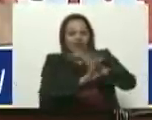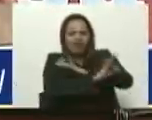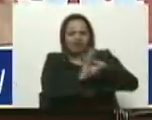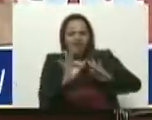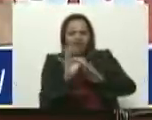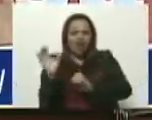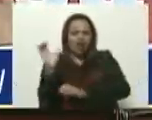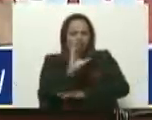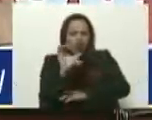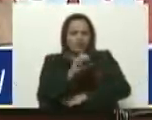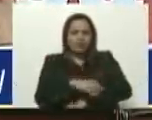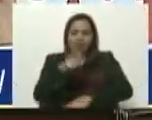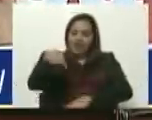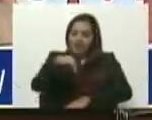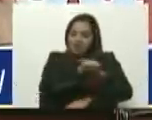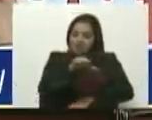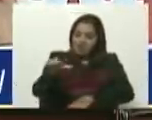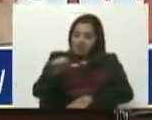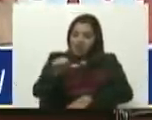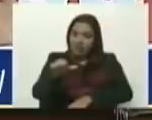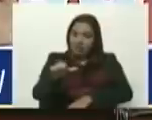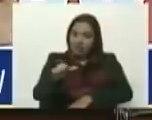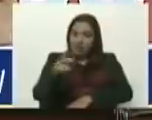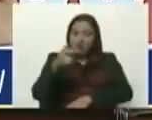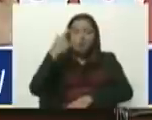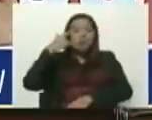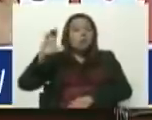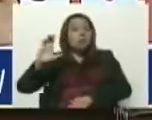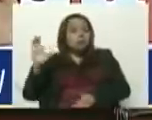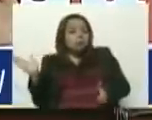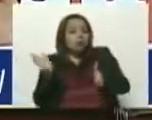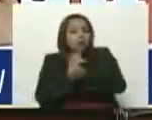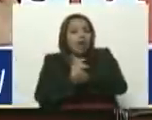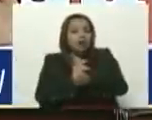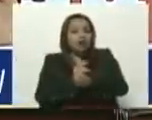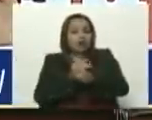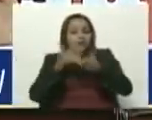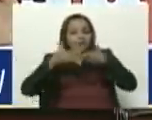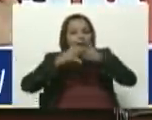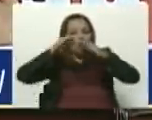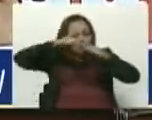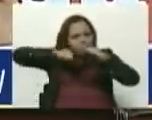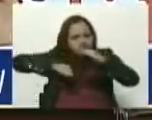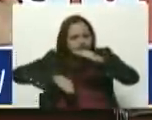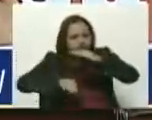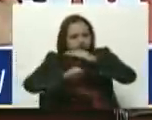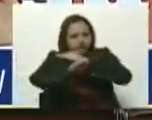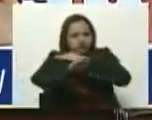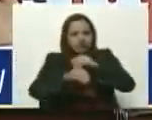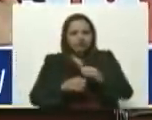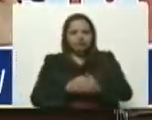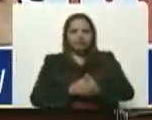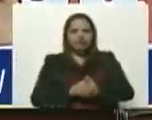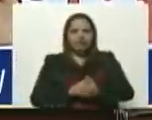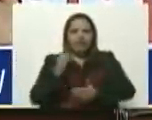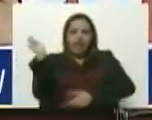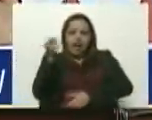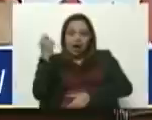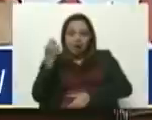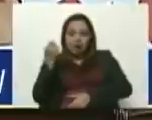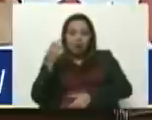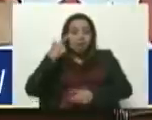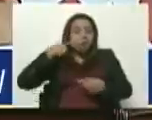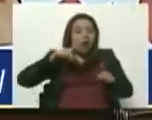esta semana hasta un submarino encontraron en apuré de utilizado para ellos